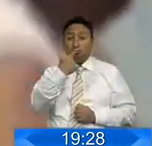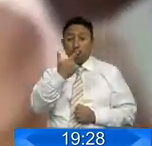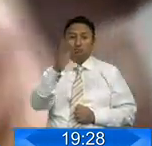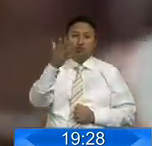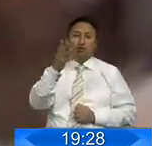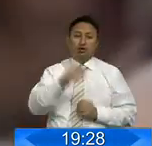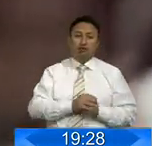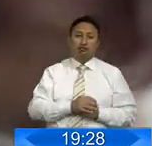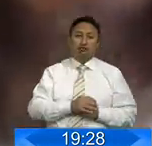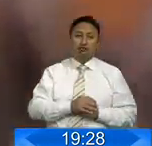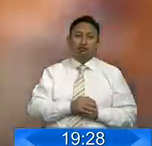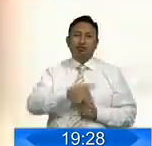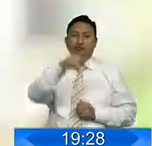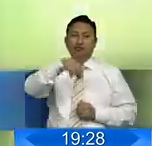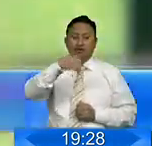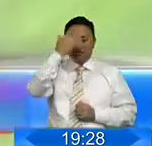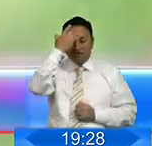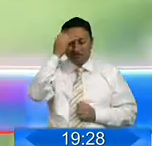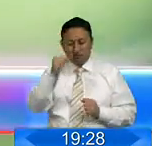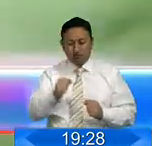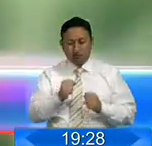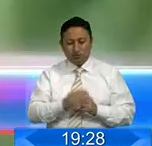estamos acá